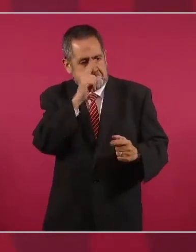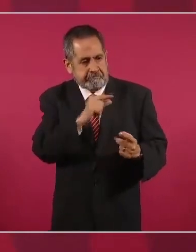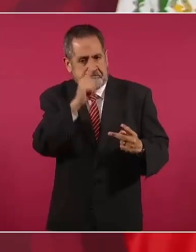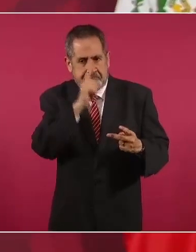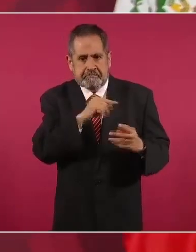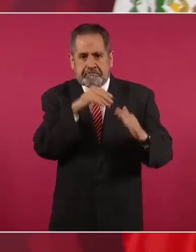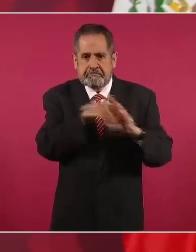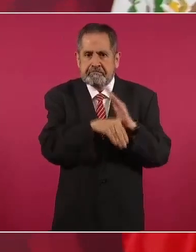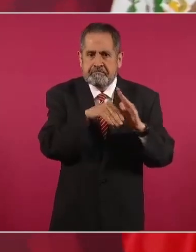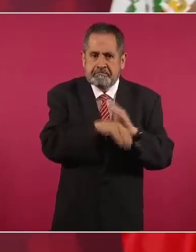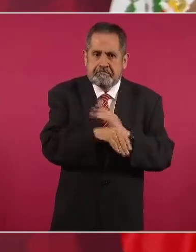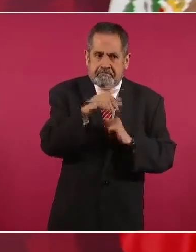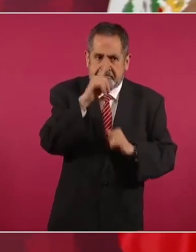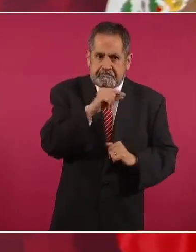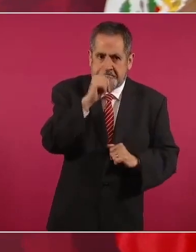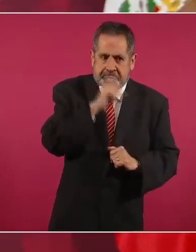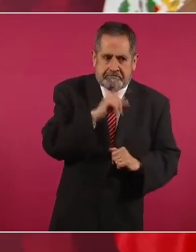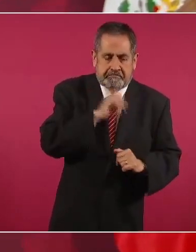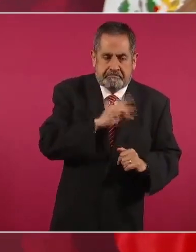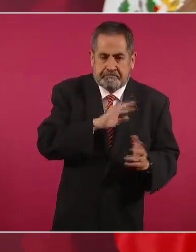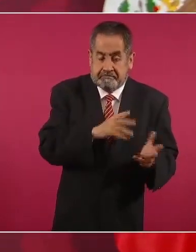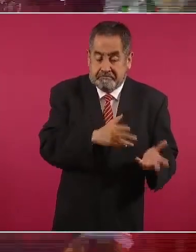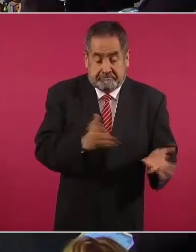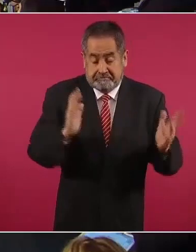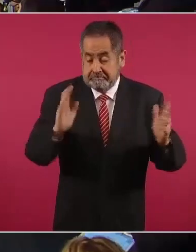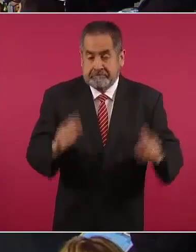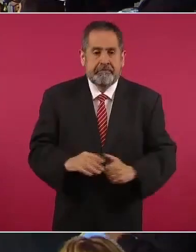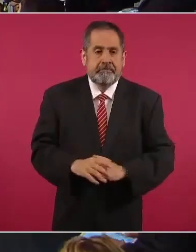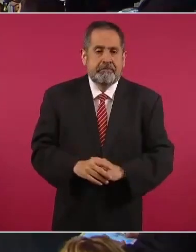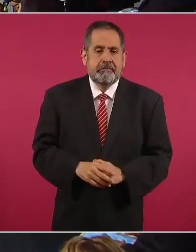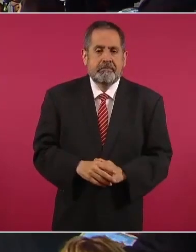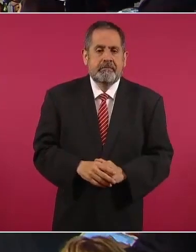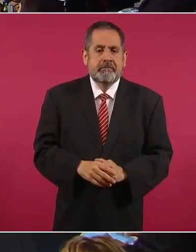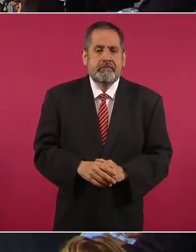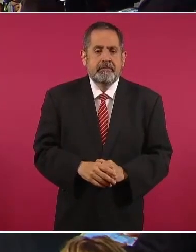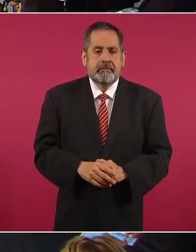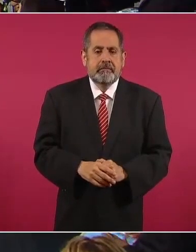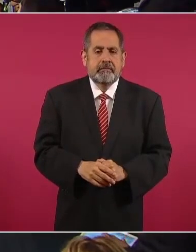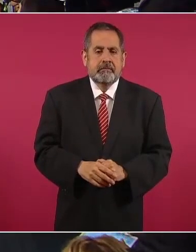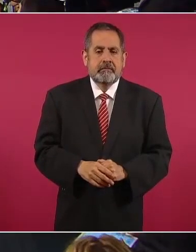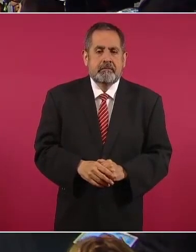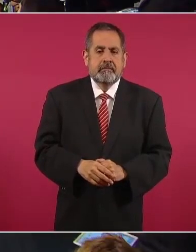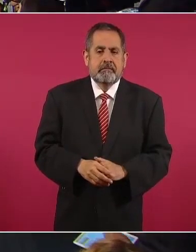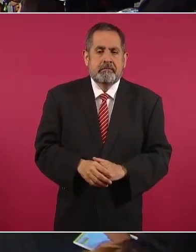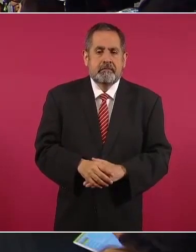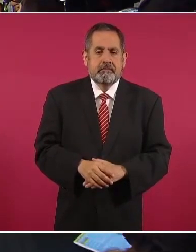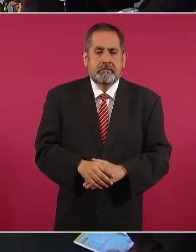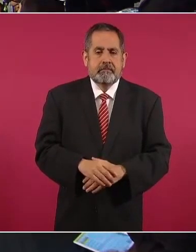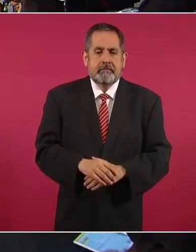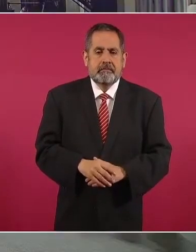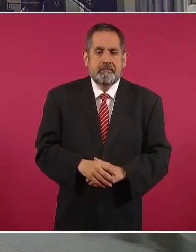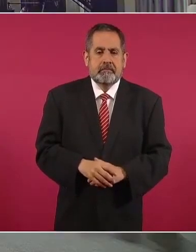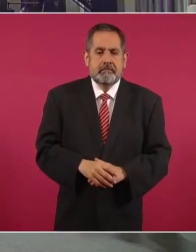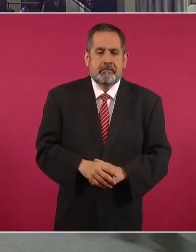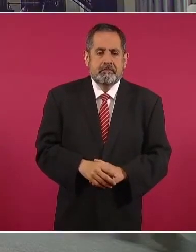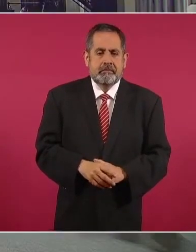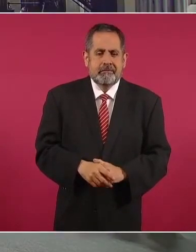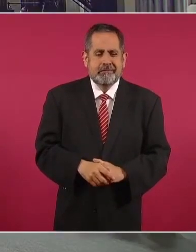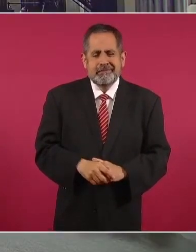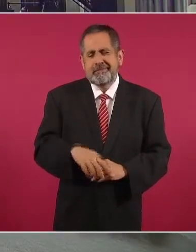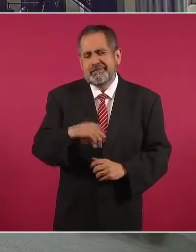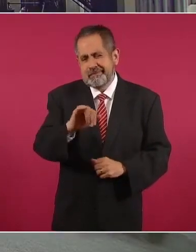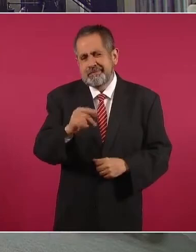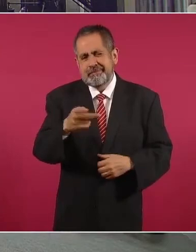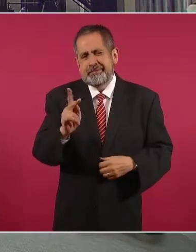nada. Tampoco afectaría, por ejemplo, a los aspirantes, a las corcholatas, porque se menciona Marcelo Ebrard, a Claudia Sheinbaum. Sí,